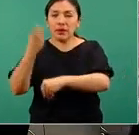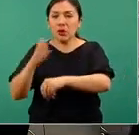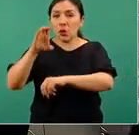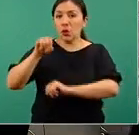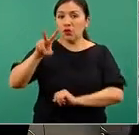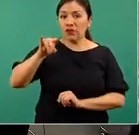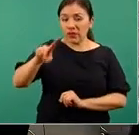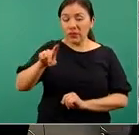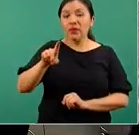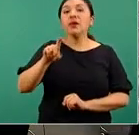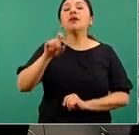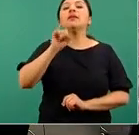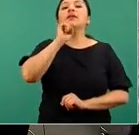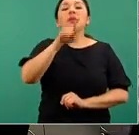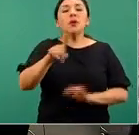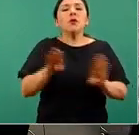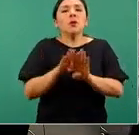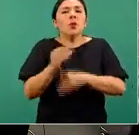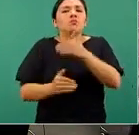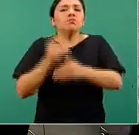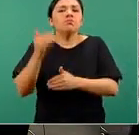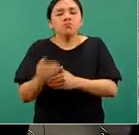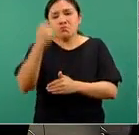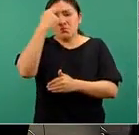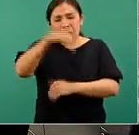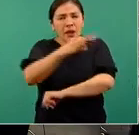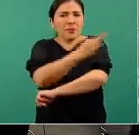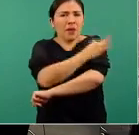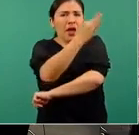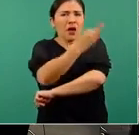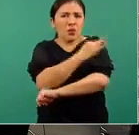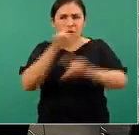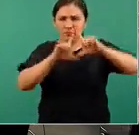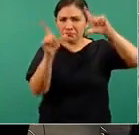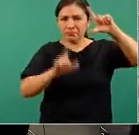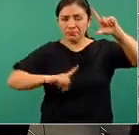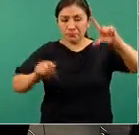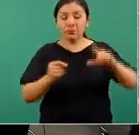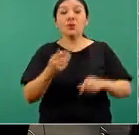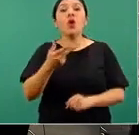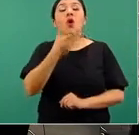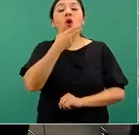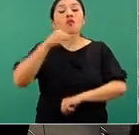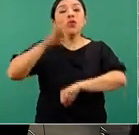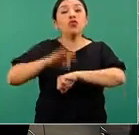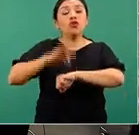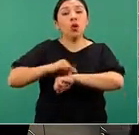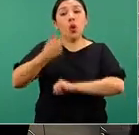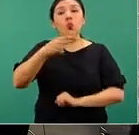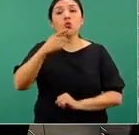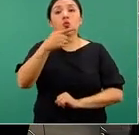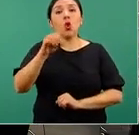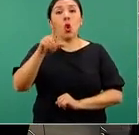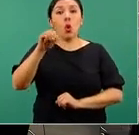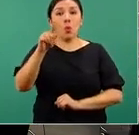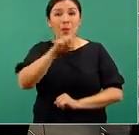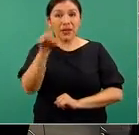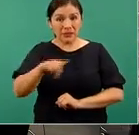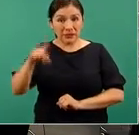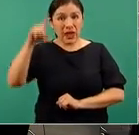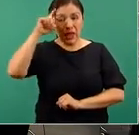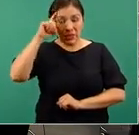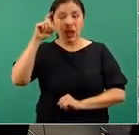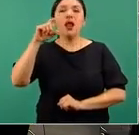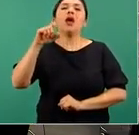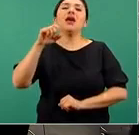y también el avance de la Estrategia Nacional de Vacunación. El doctor Hugo López-Gatell, subsecretario de Prevención y Promoción